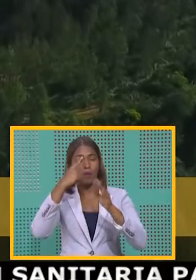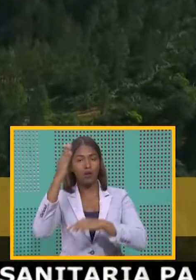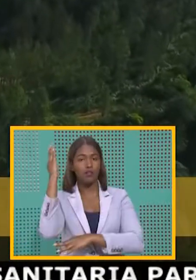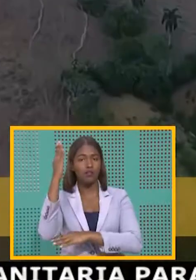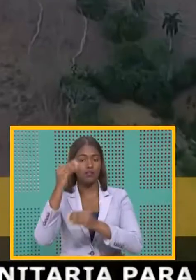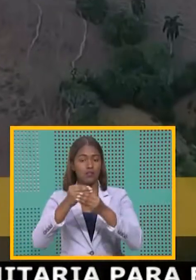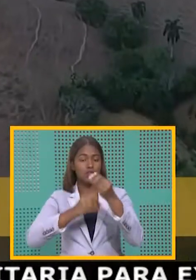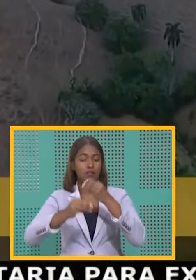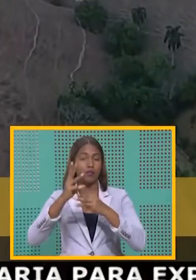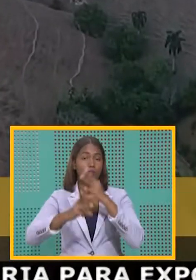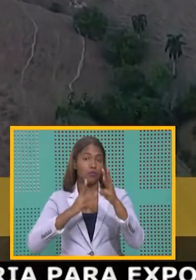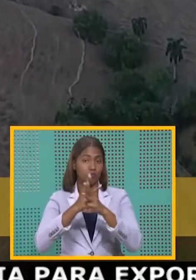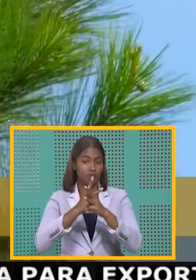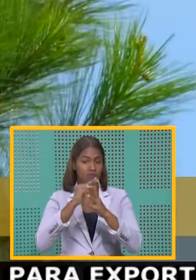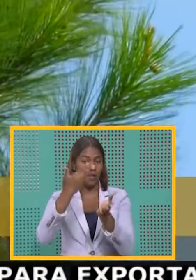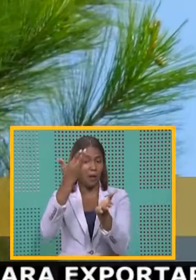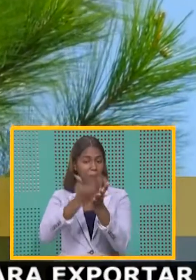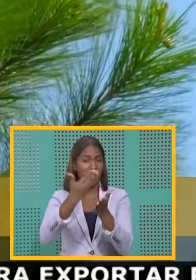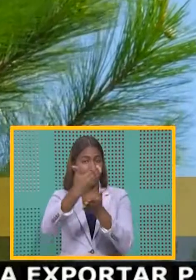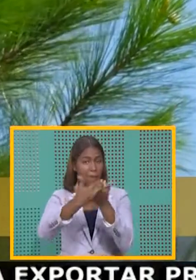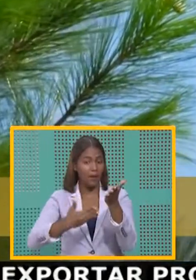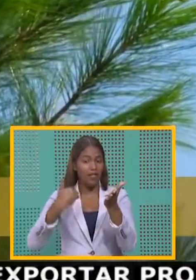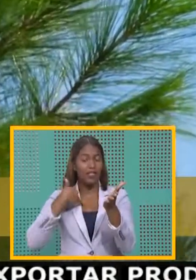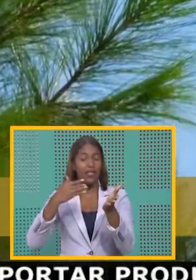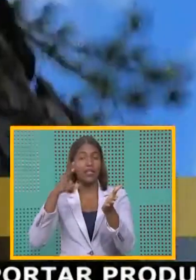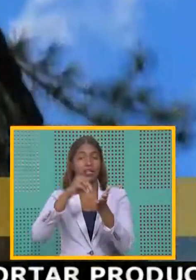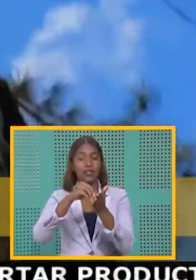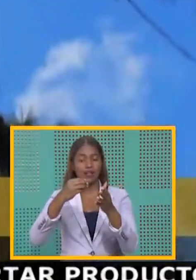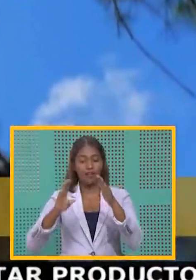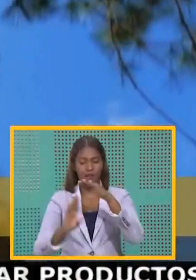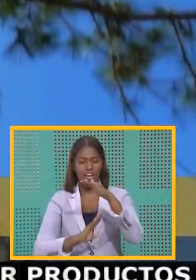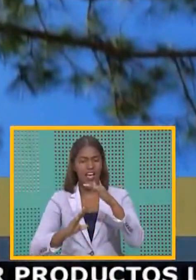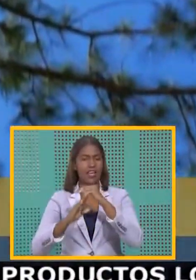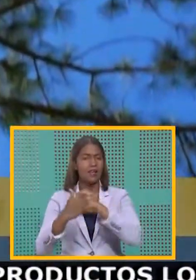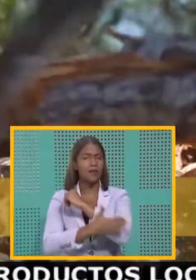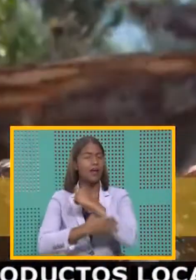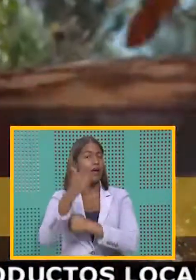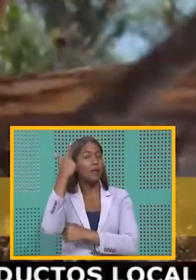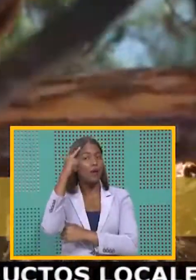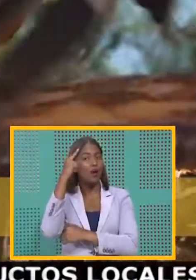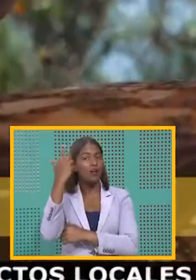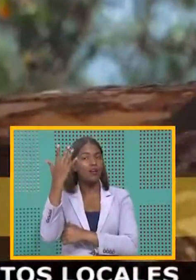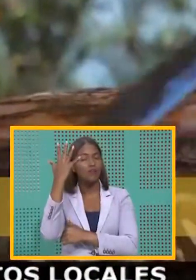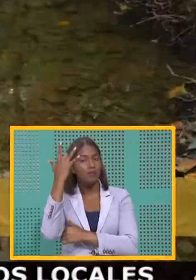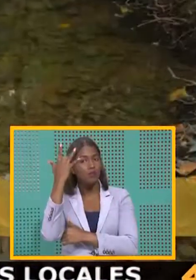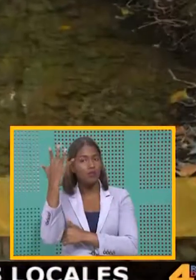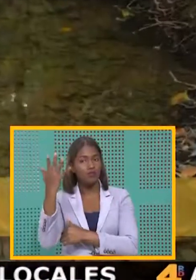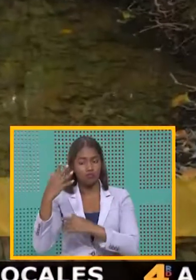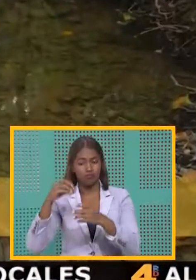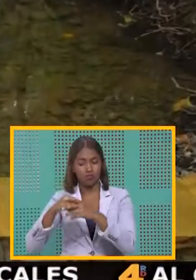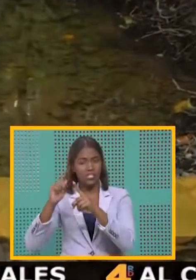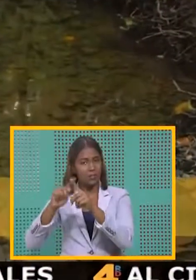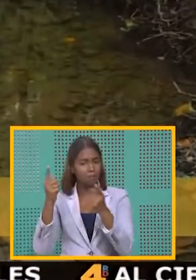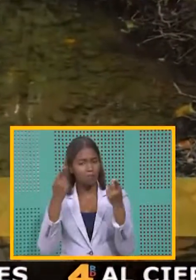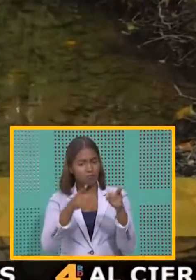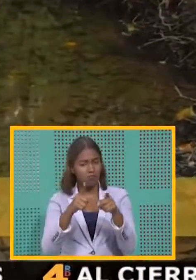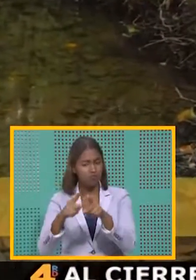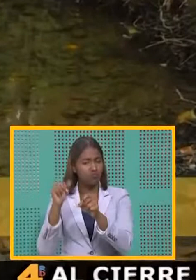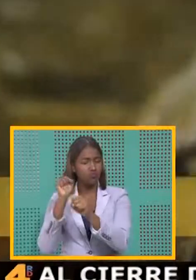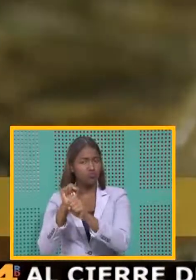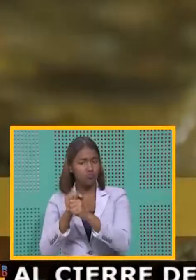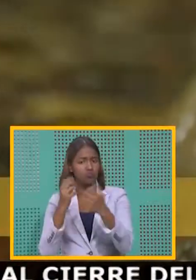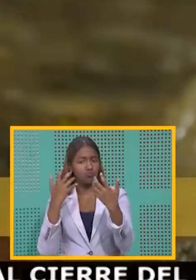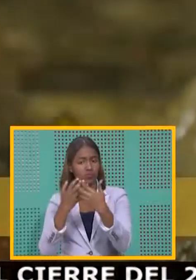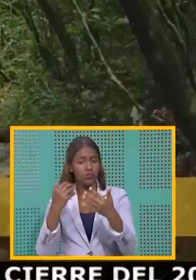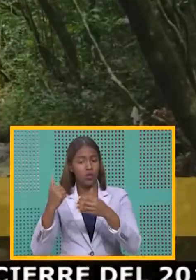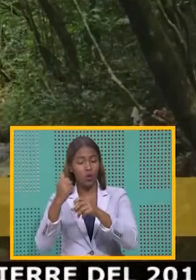Económico Mundial. El documento señala que el avance del país se debe a la restricción y aplicación de regulaciones ambientales, la